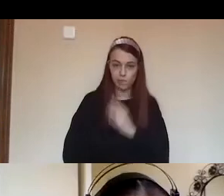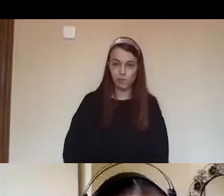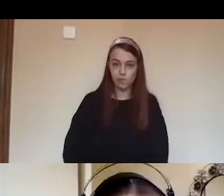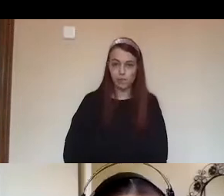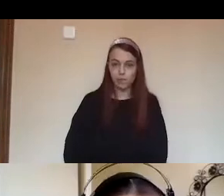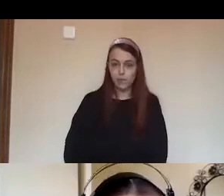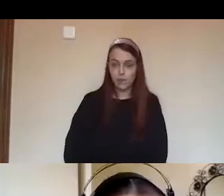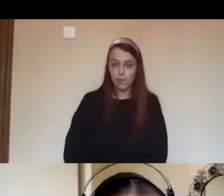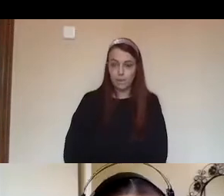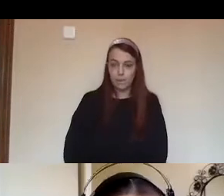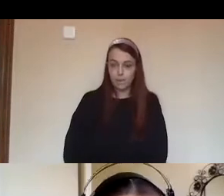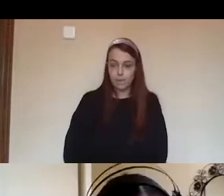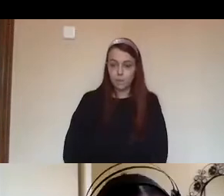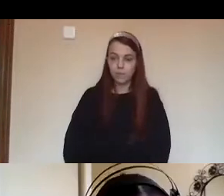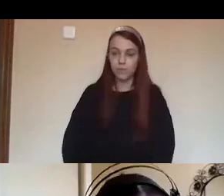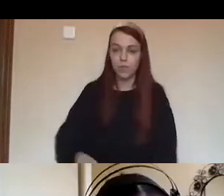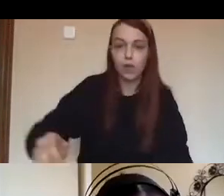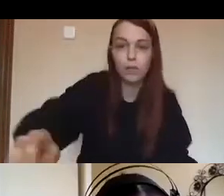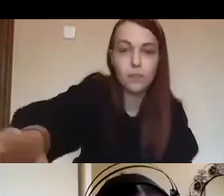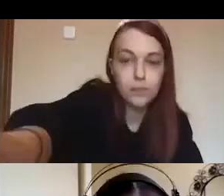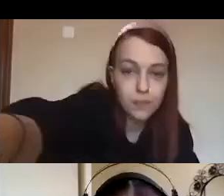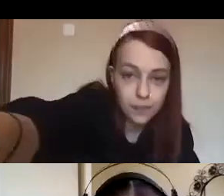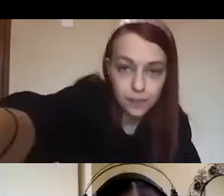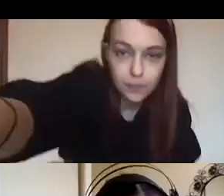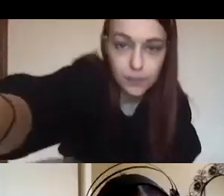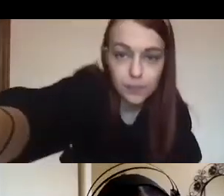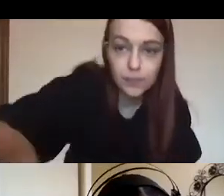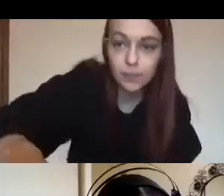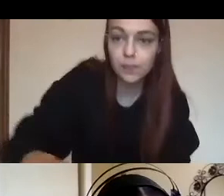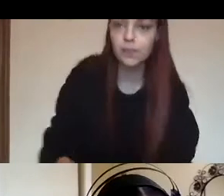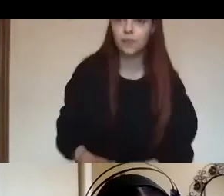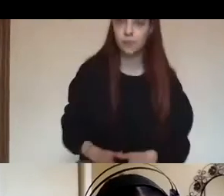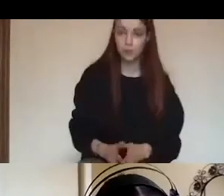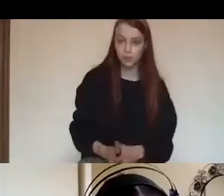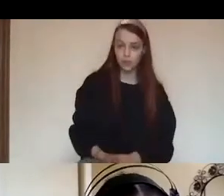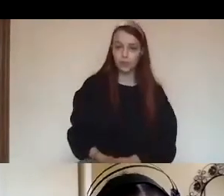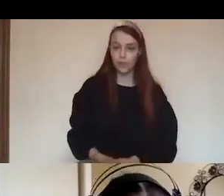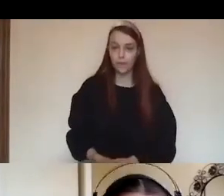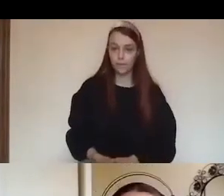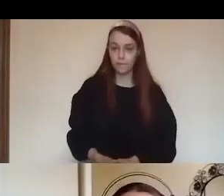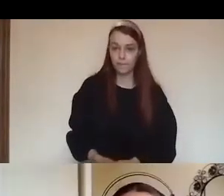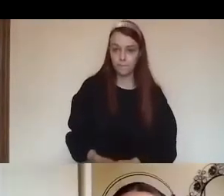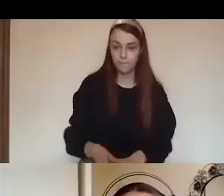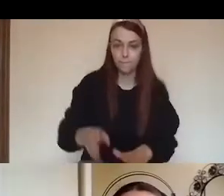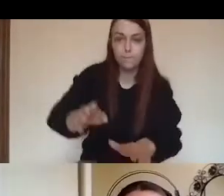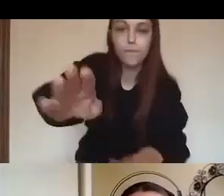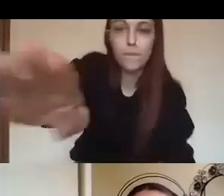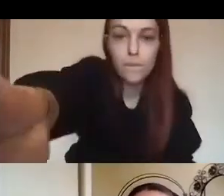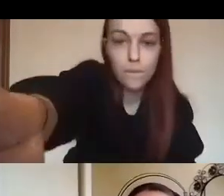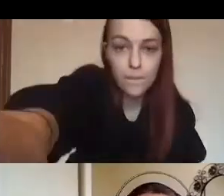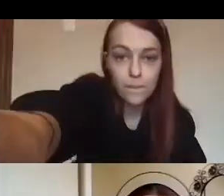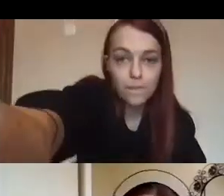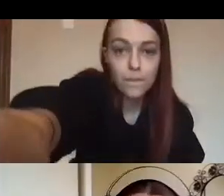Voy a poner un segundo el tiempo porque no quiero... Ay, perfecto.